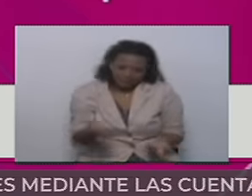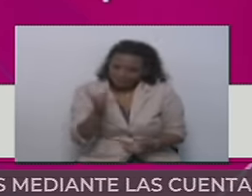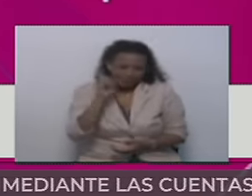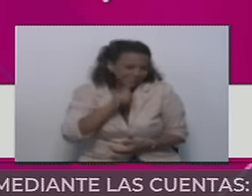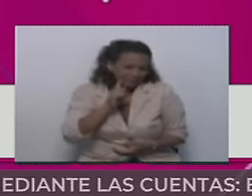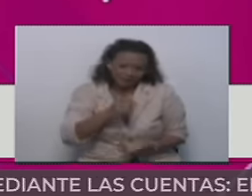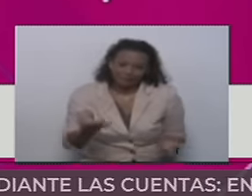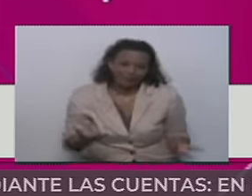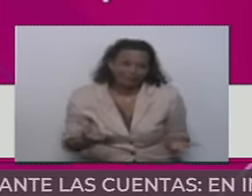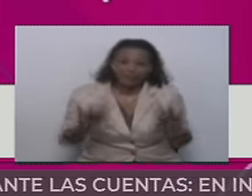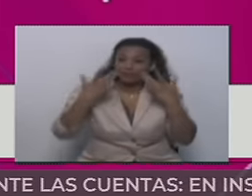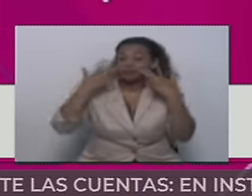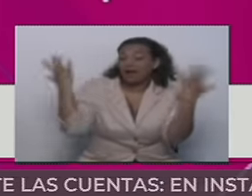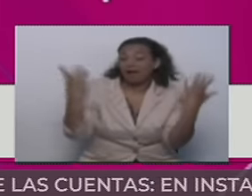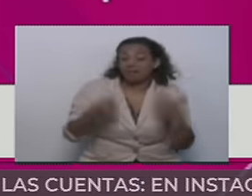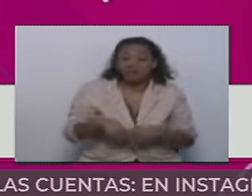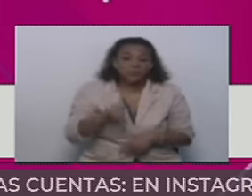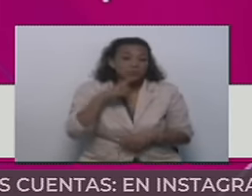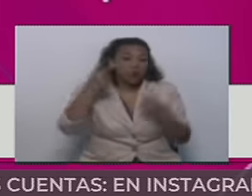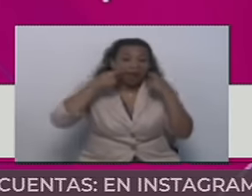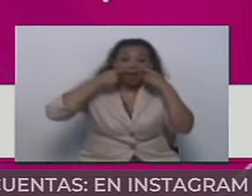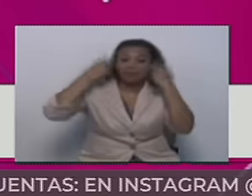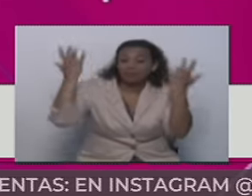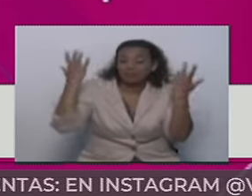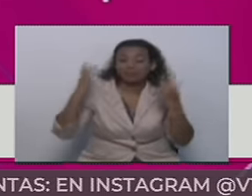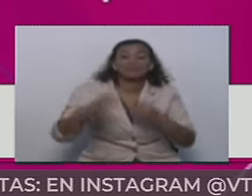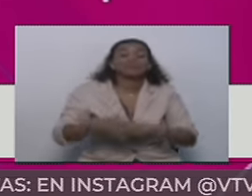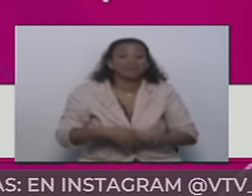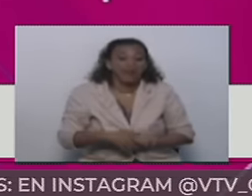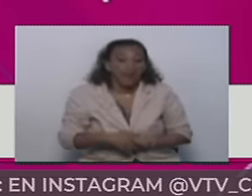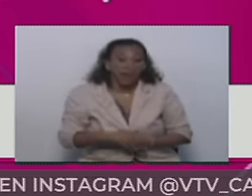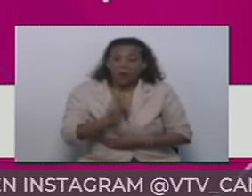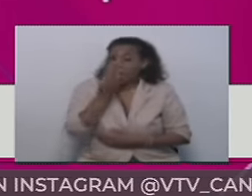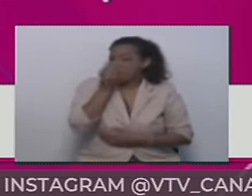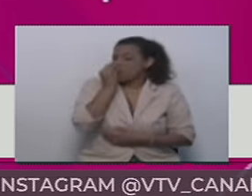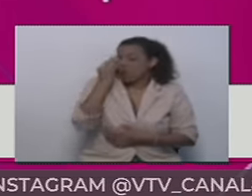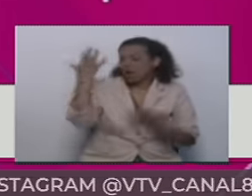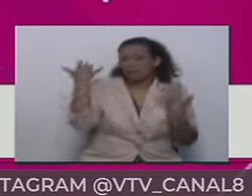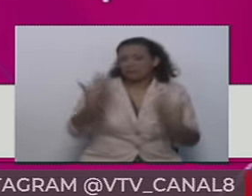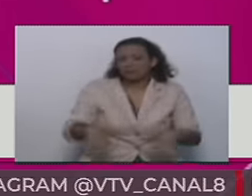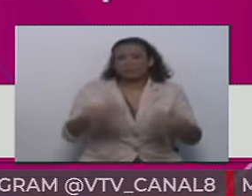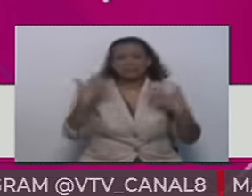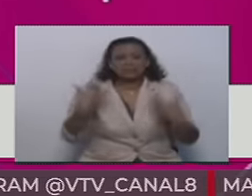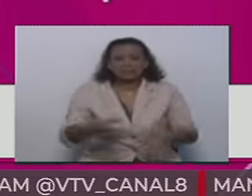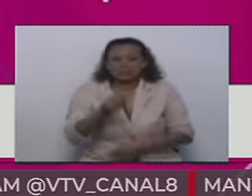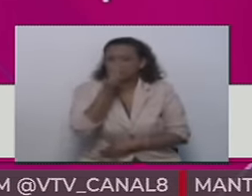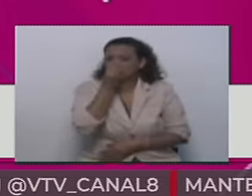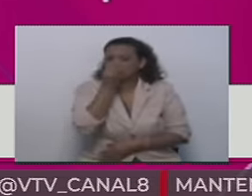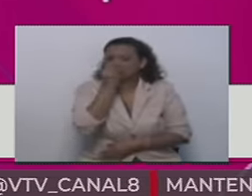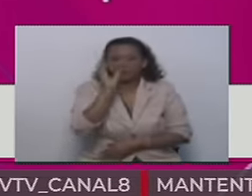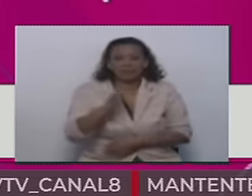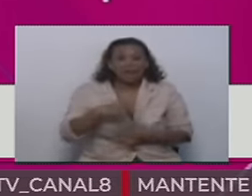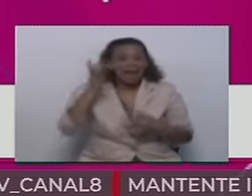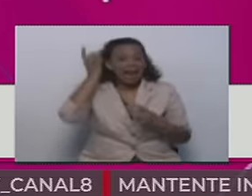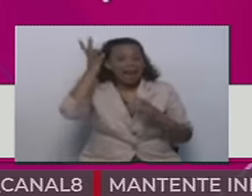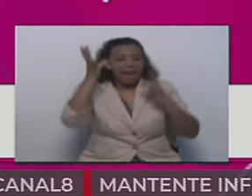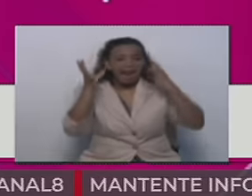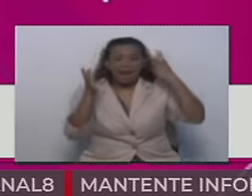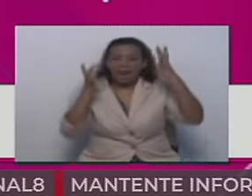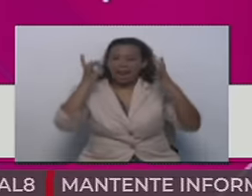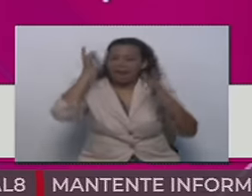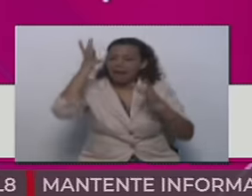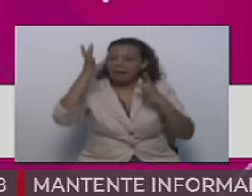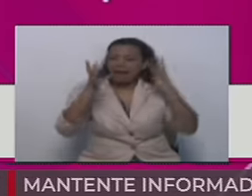Ella era una artista, una rebelde, humorista, artista, creadora,